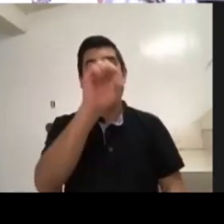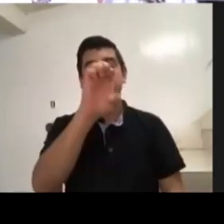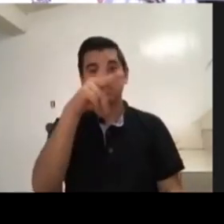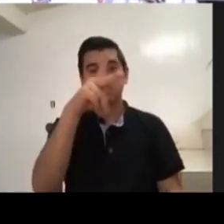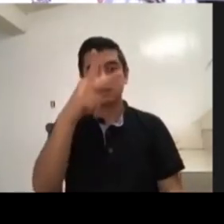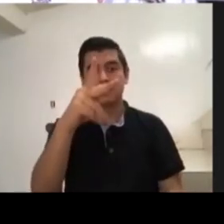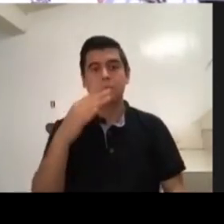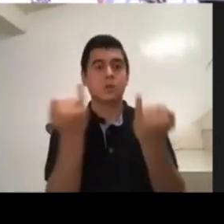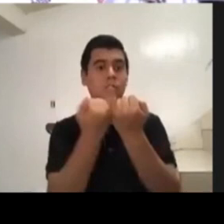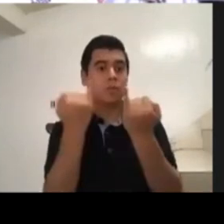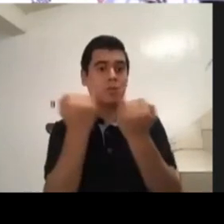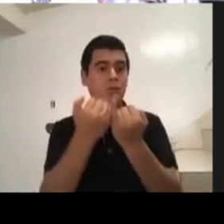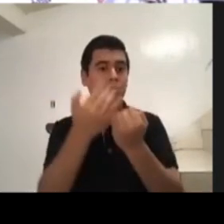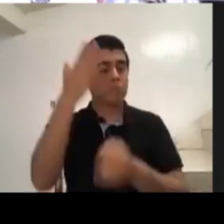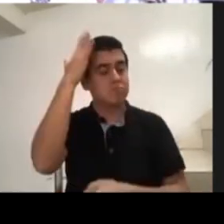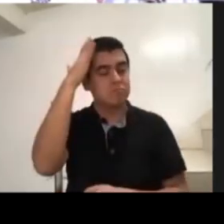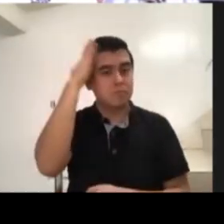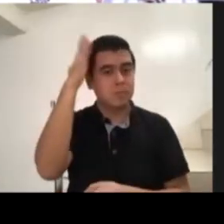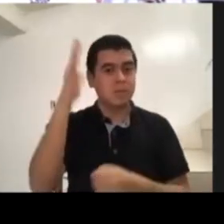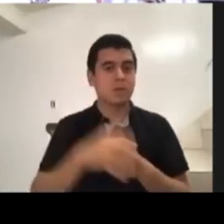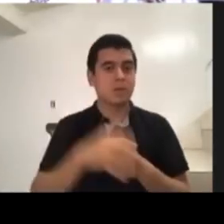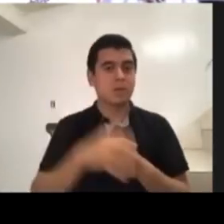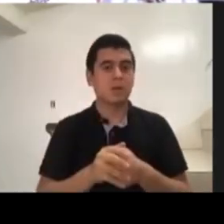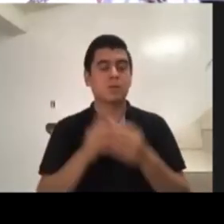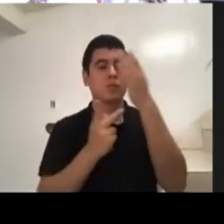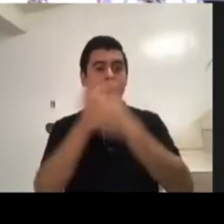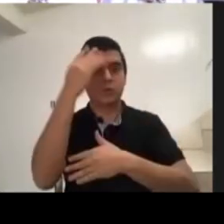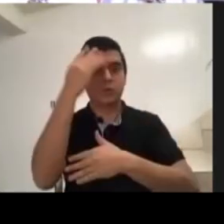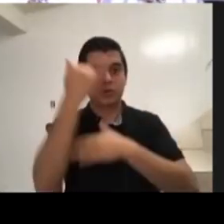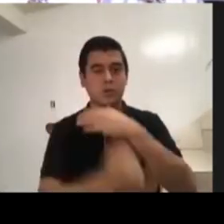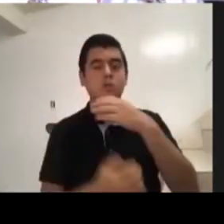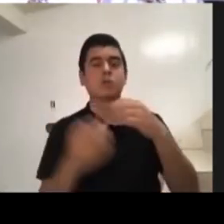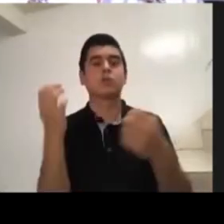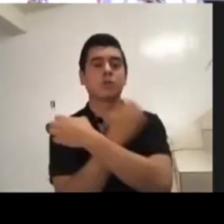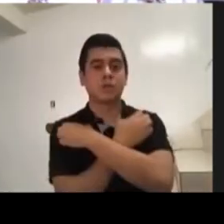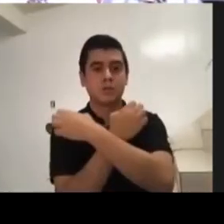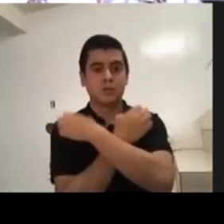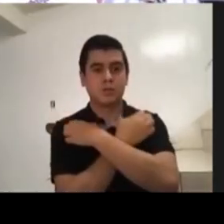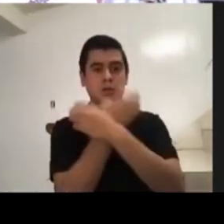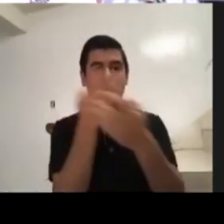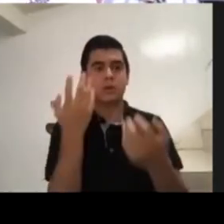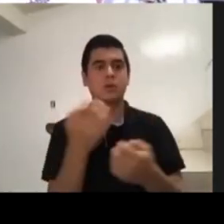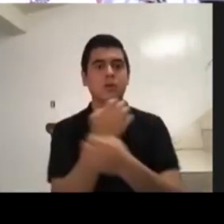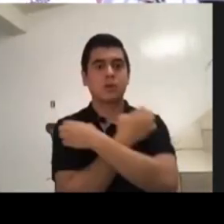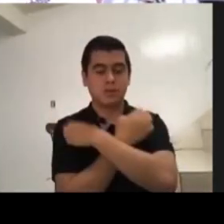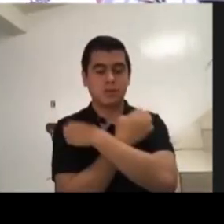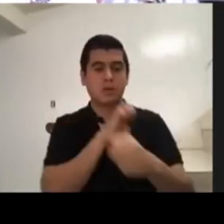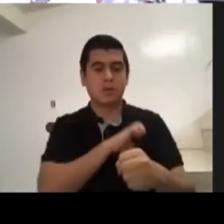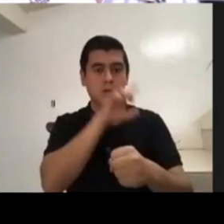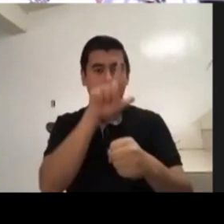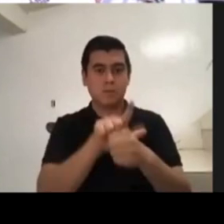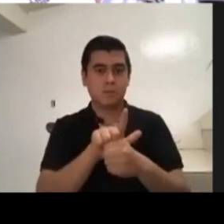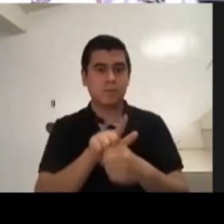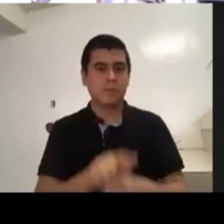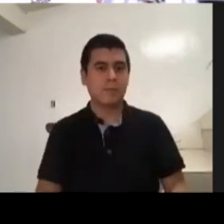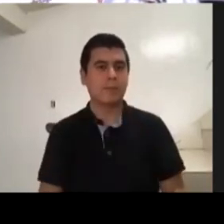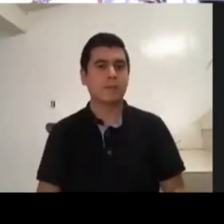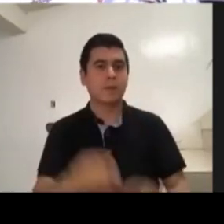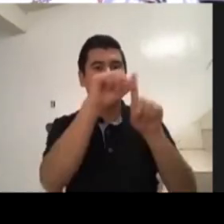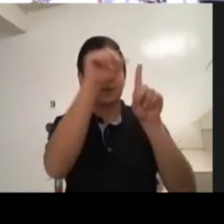de Educación Especial. Tiene este encargo a nivel nacional en la SEP